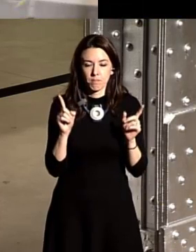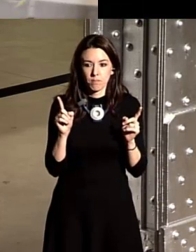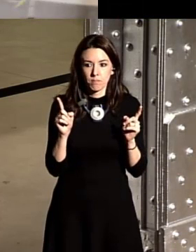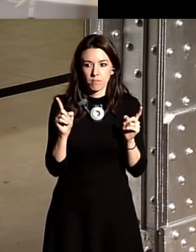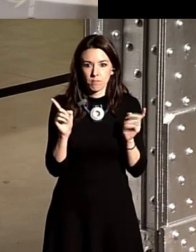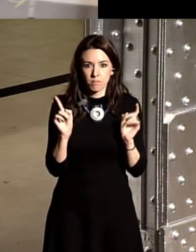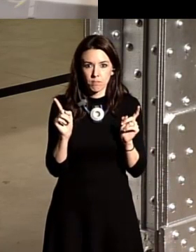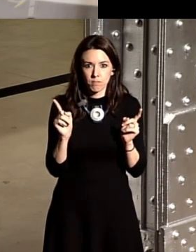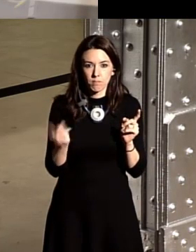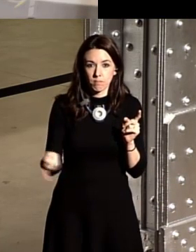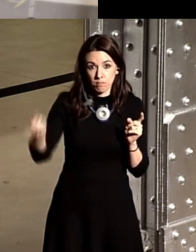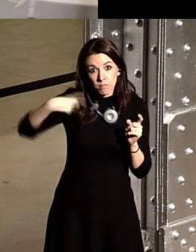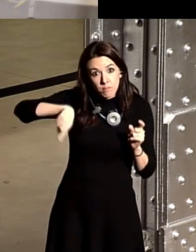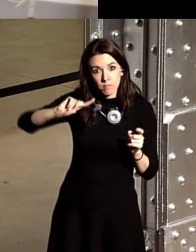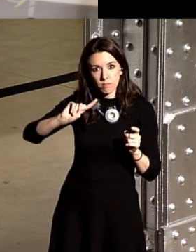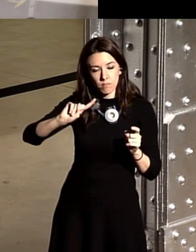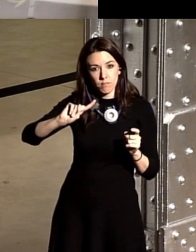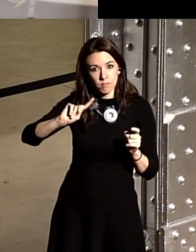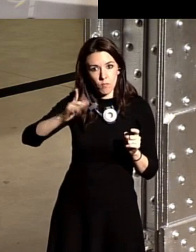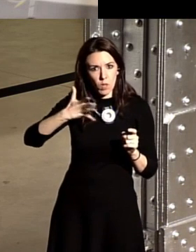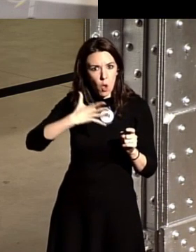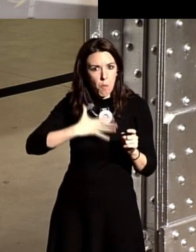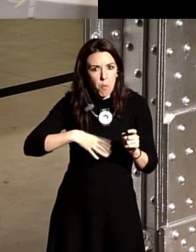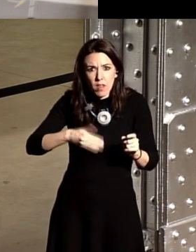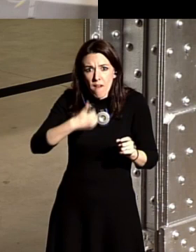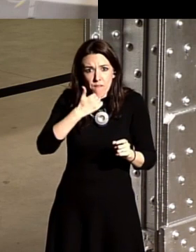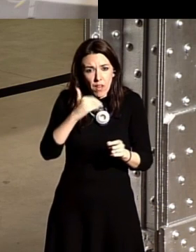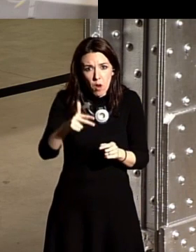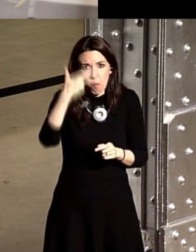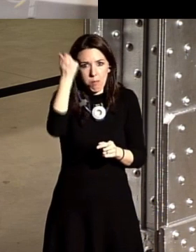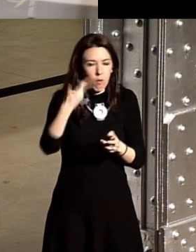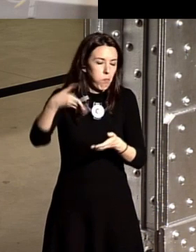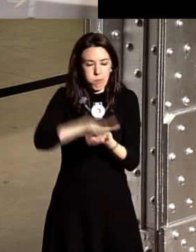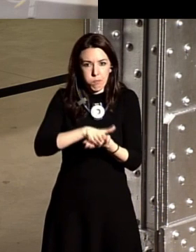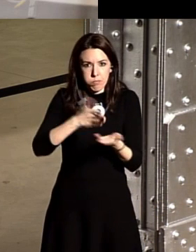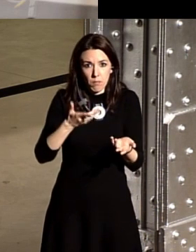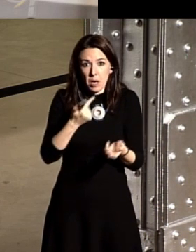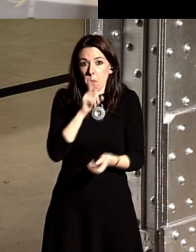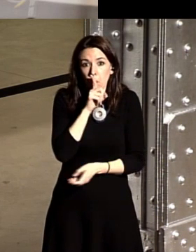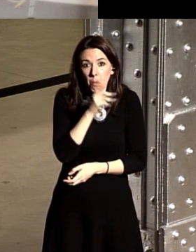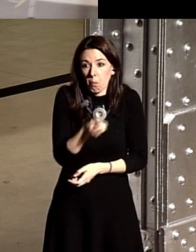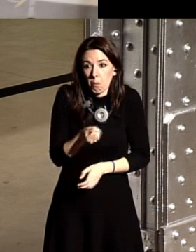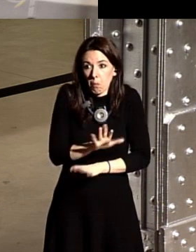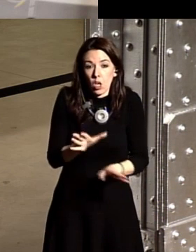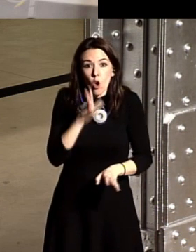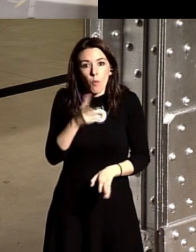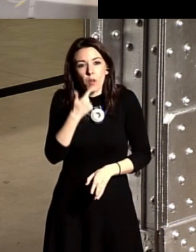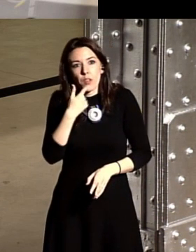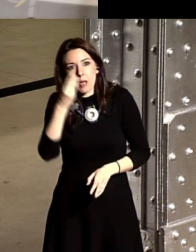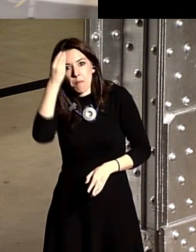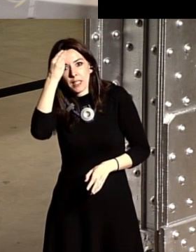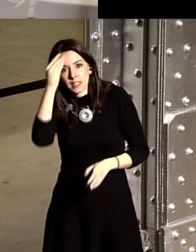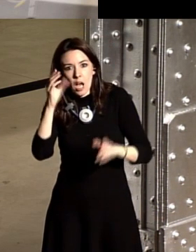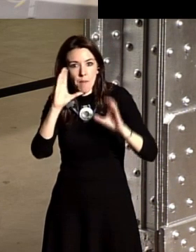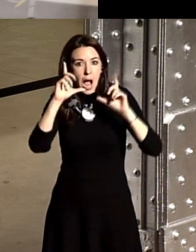ustedes, ellos podían haber fácilmente matarme, pero sin decir nada. Pueden decir, pensábamos que su